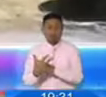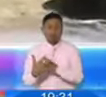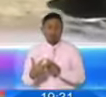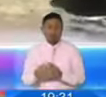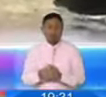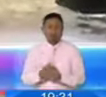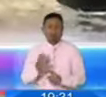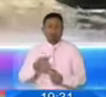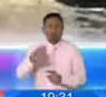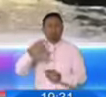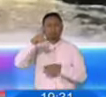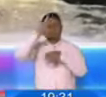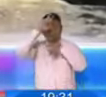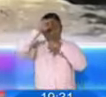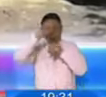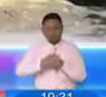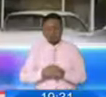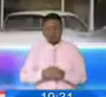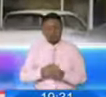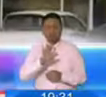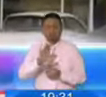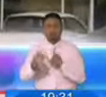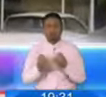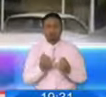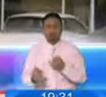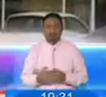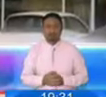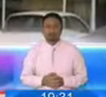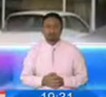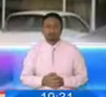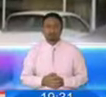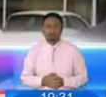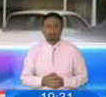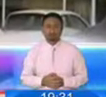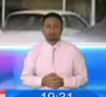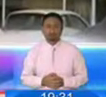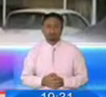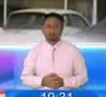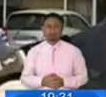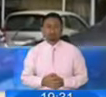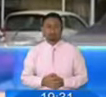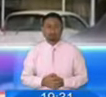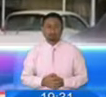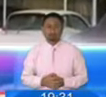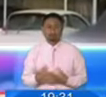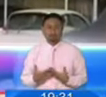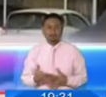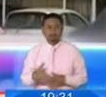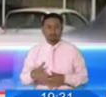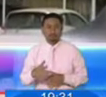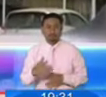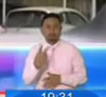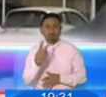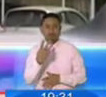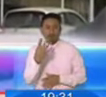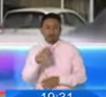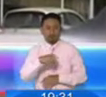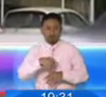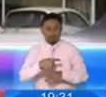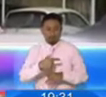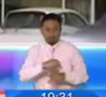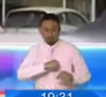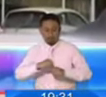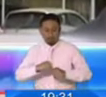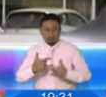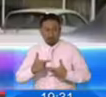con los alias de Chivo y 5 Reales. Pudimos actuar dentro de las primeras 24 horas que da la flagrancia y poder poner a